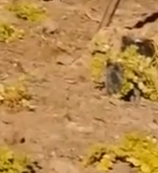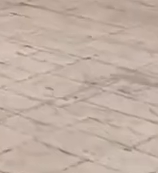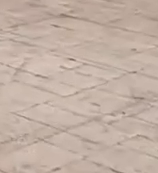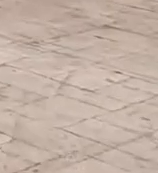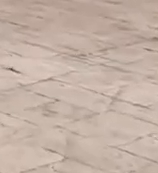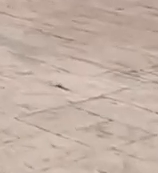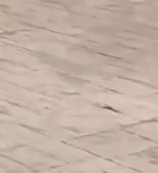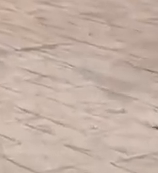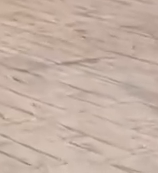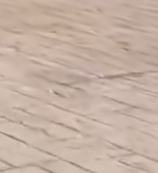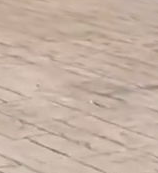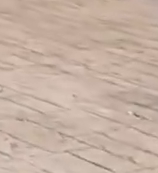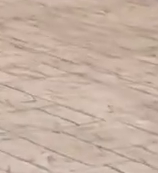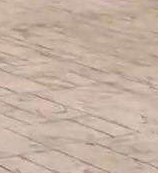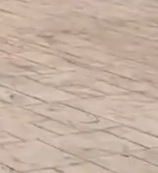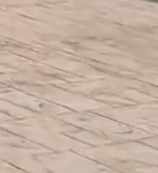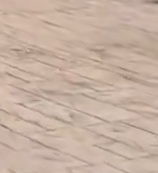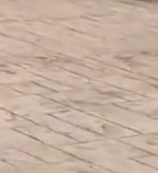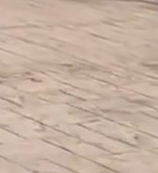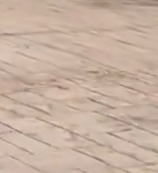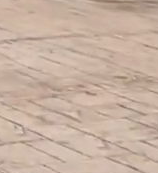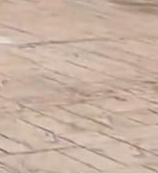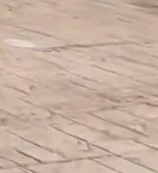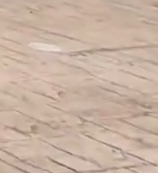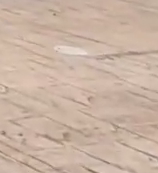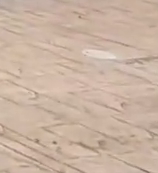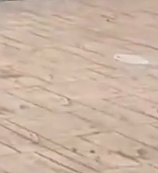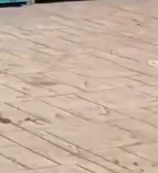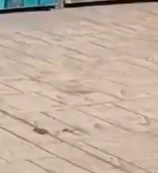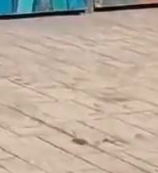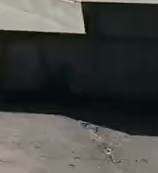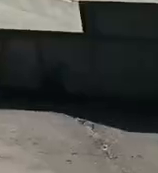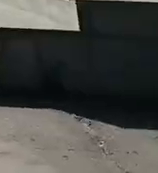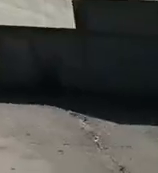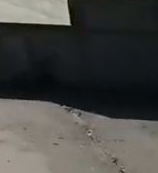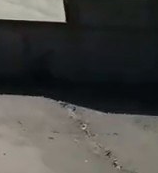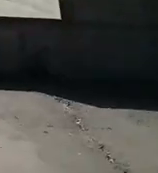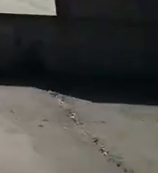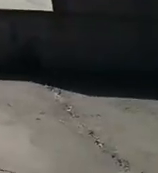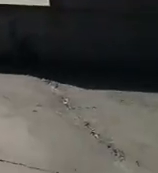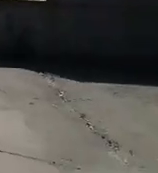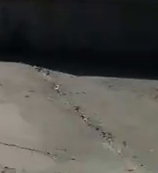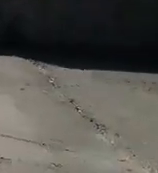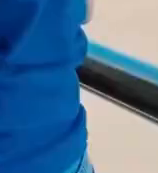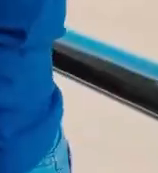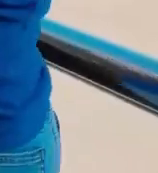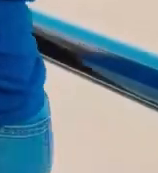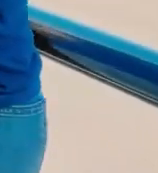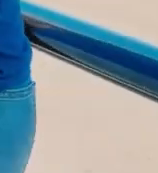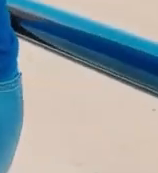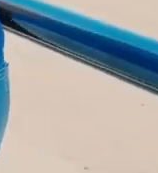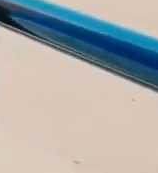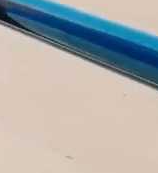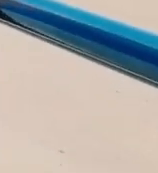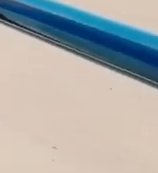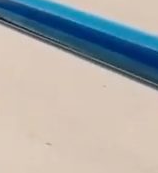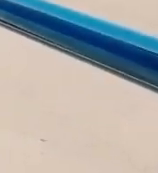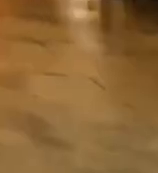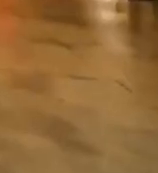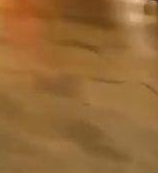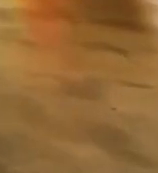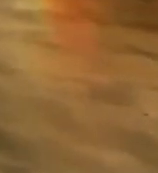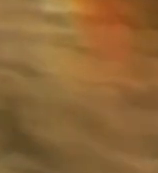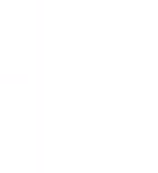Huertas y las Ollas comunes que han sido formas históricas de organización comunitaria el programa culturas regenerativas es una iniciativa